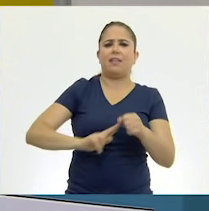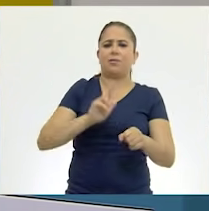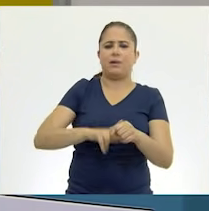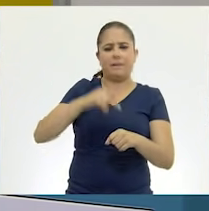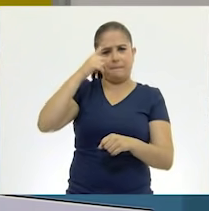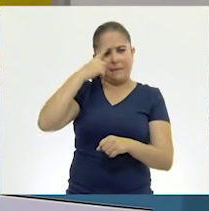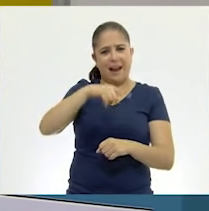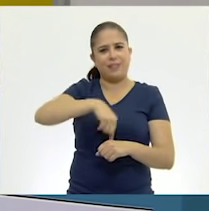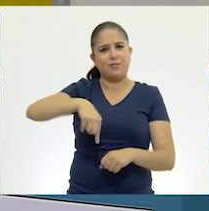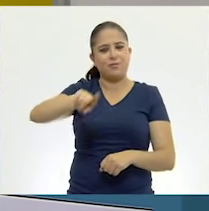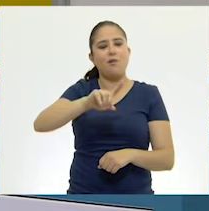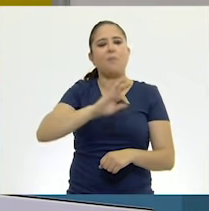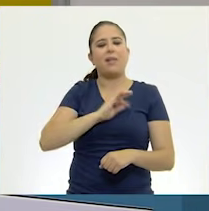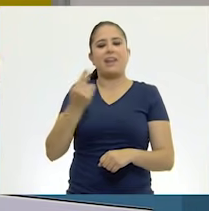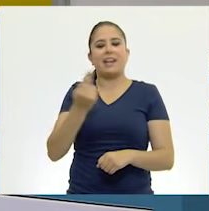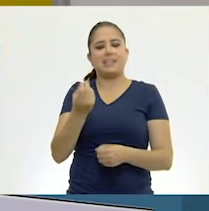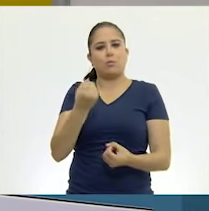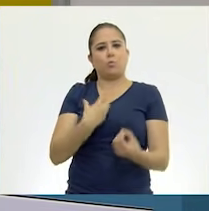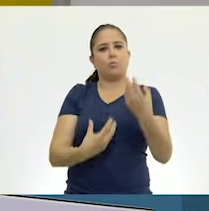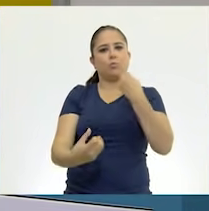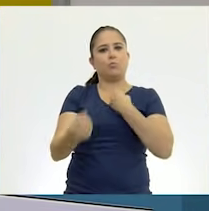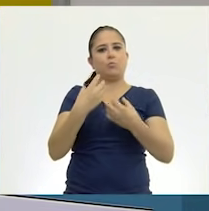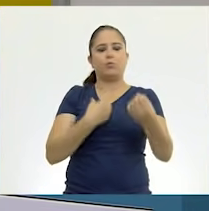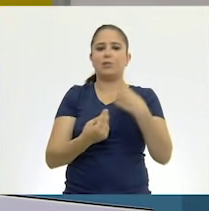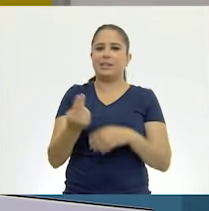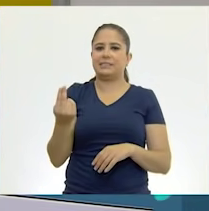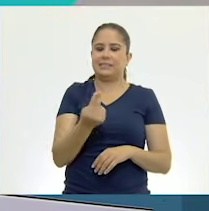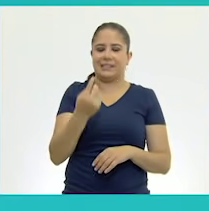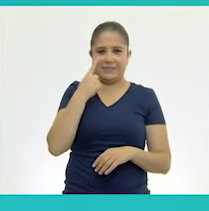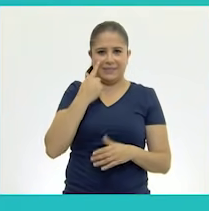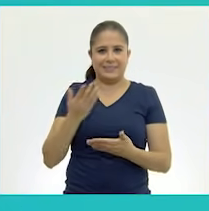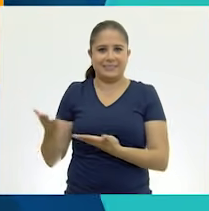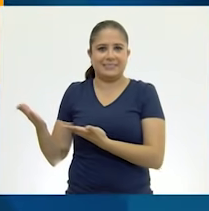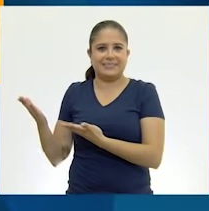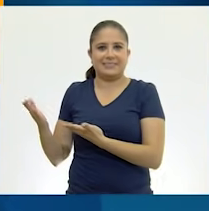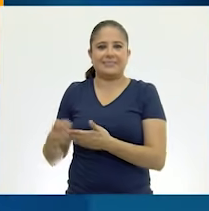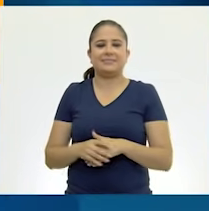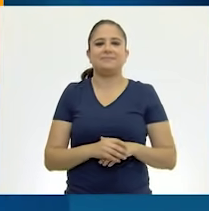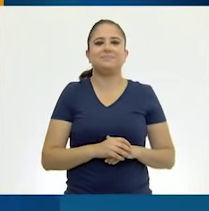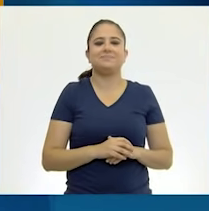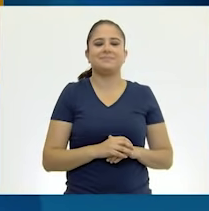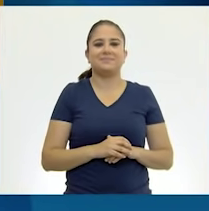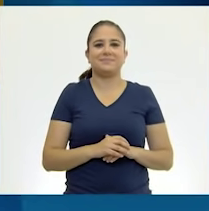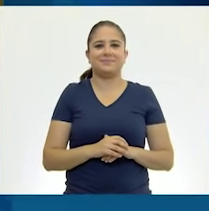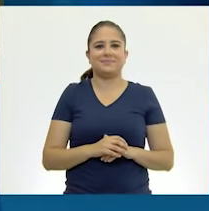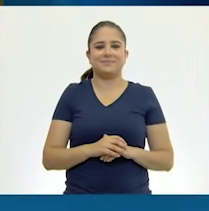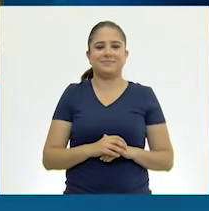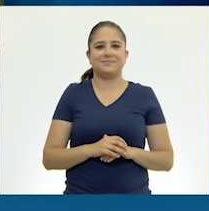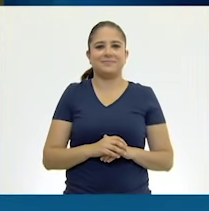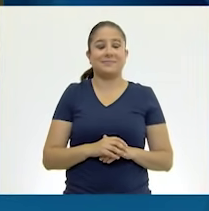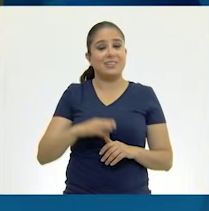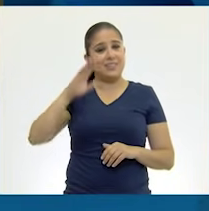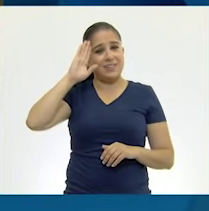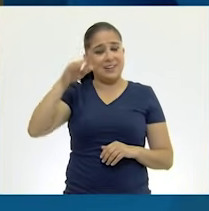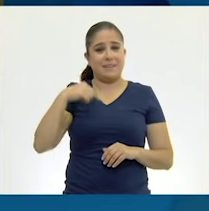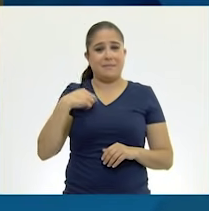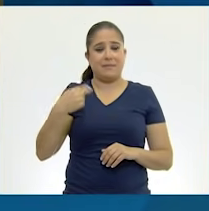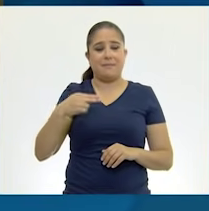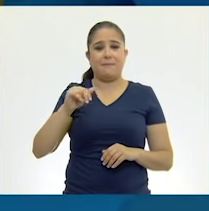para satisfacer algunas necesidades. Hola, me llamo